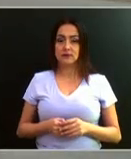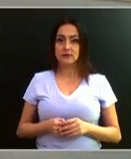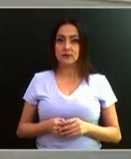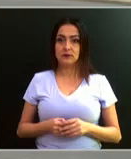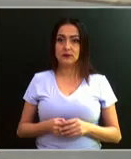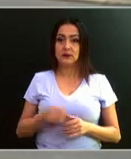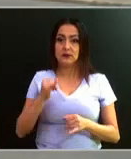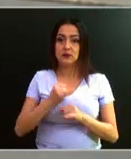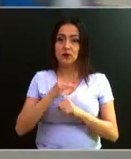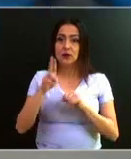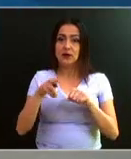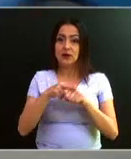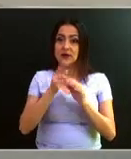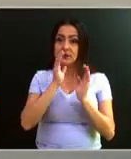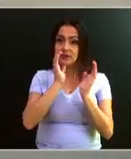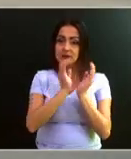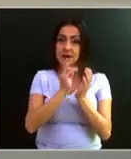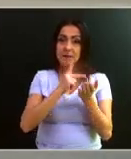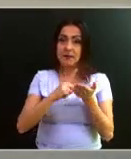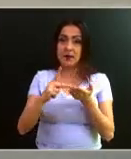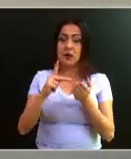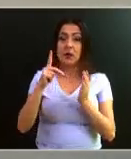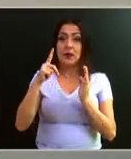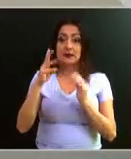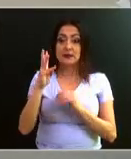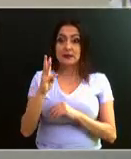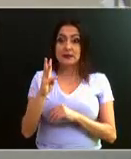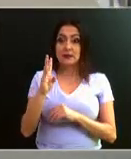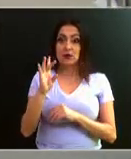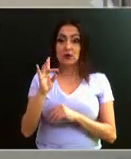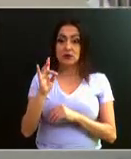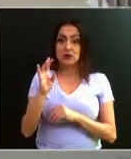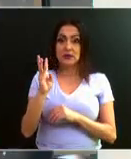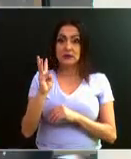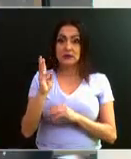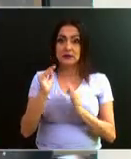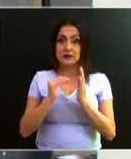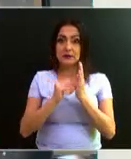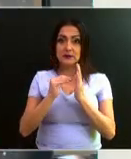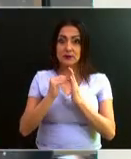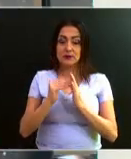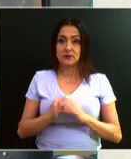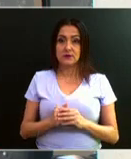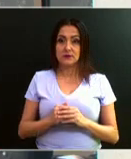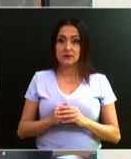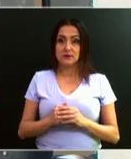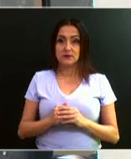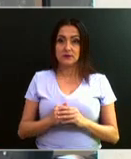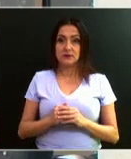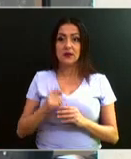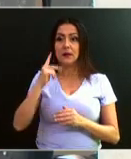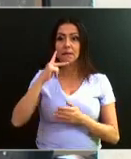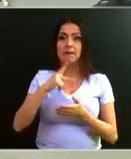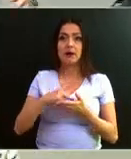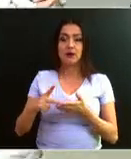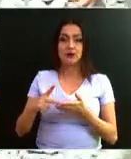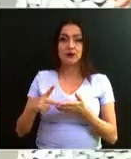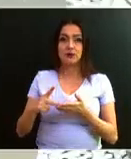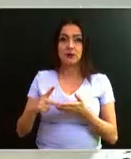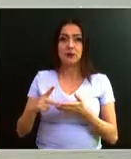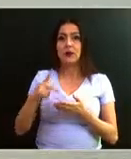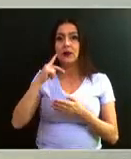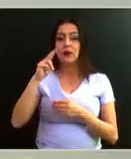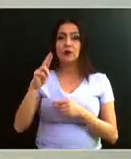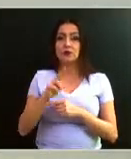El Instituto Nacional de Seguros pagó más de 686 millones de colones en indemnizaciones a pasajeros